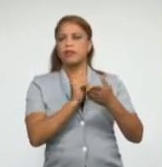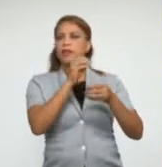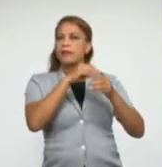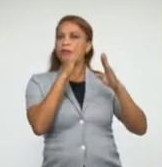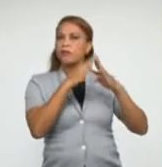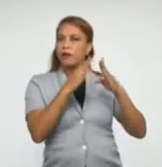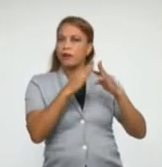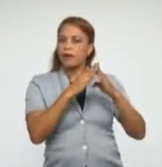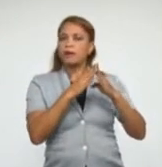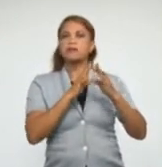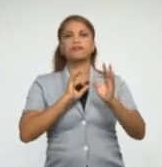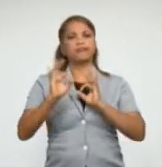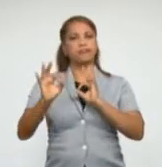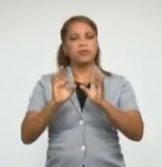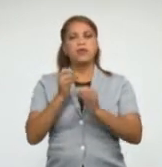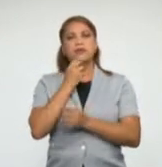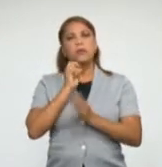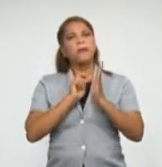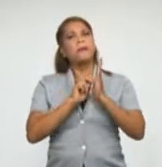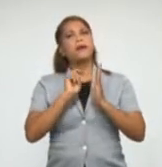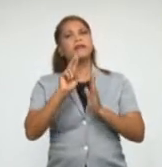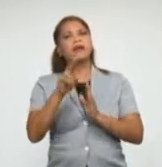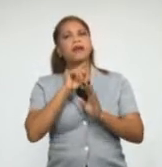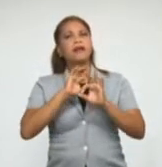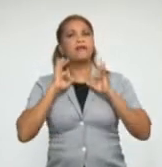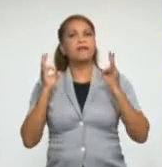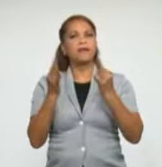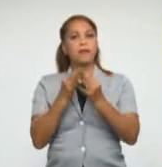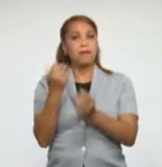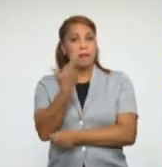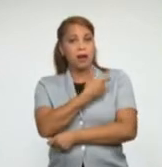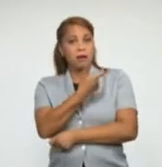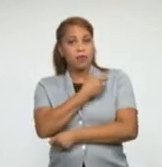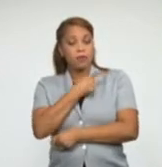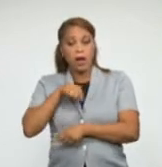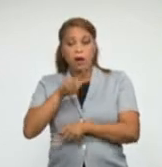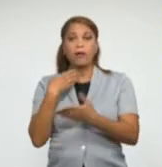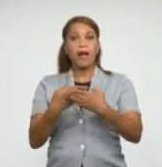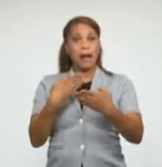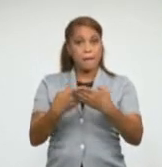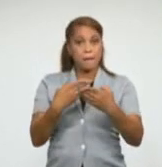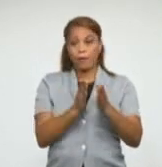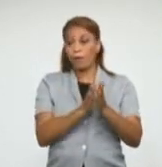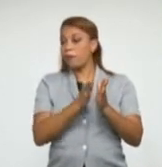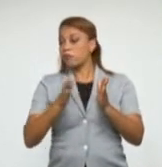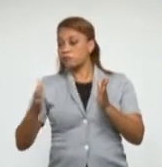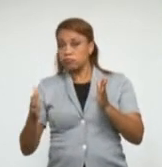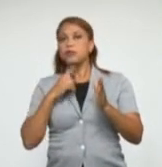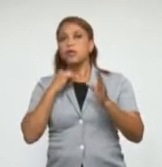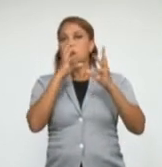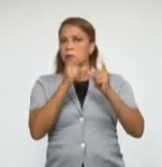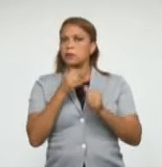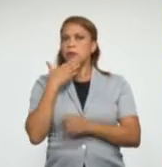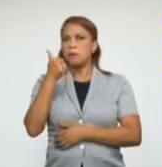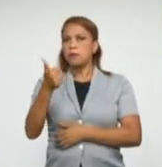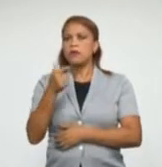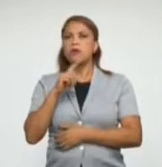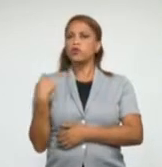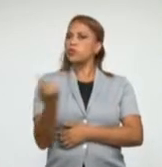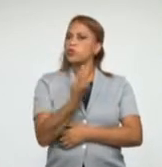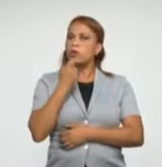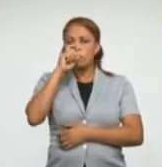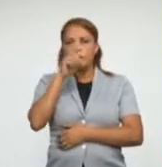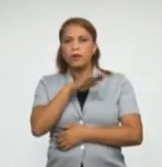familia. La vacunación que está en su ensayo clínico en pediatría, prometedores resultados, los niños la han recibido como